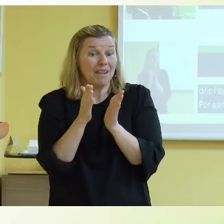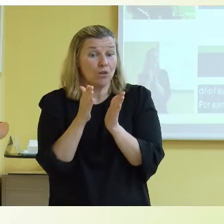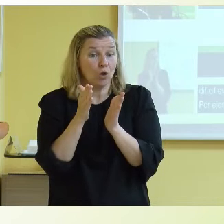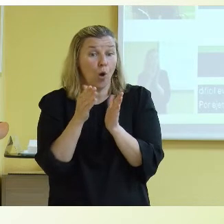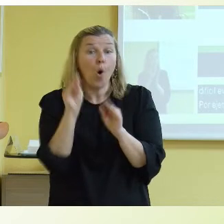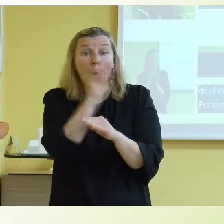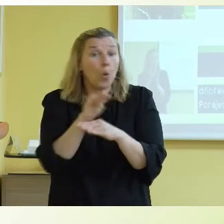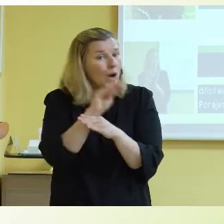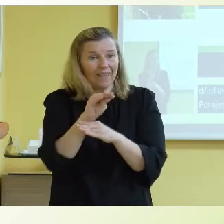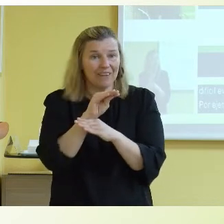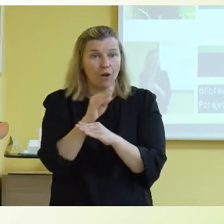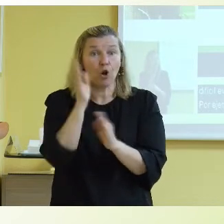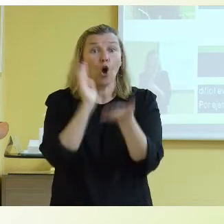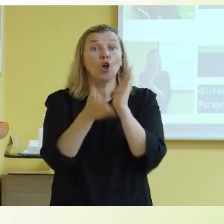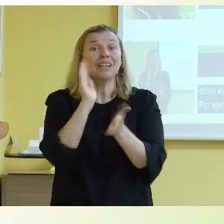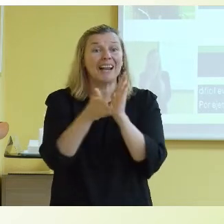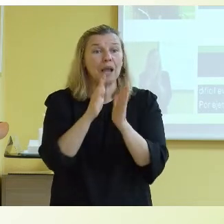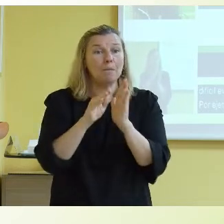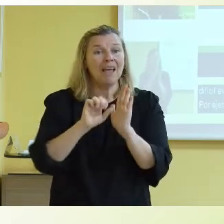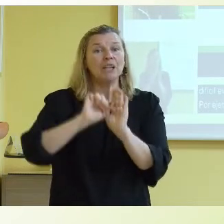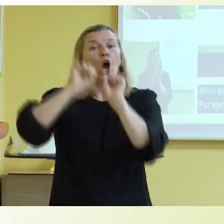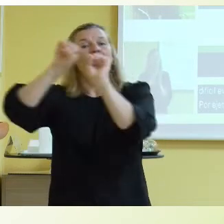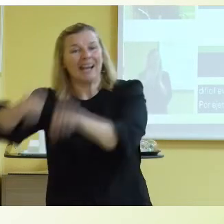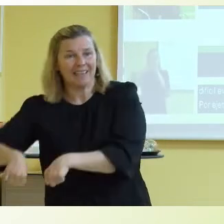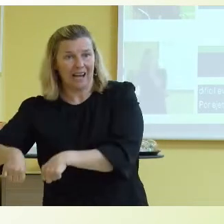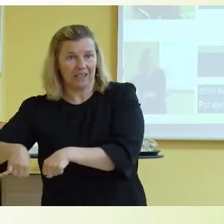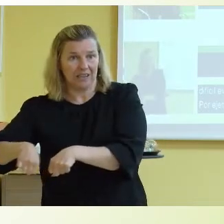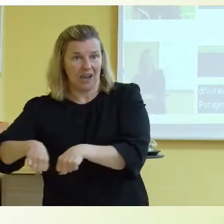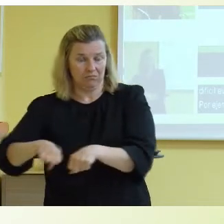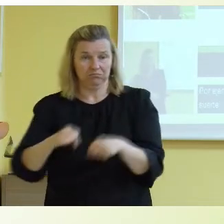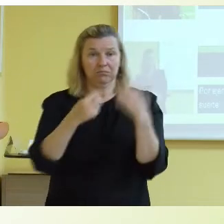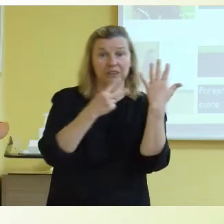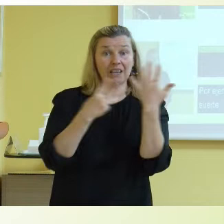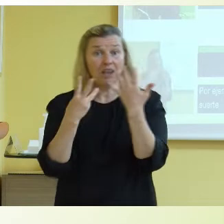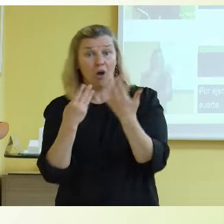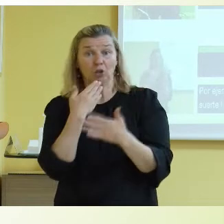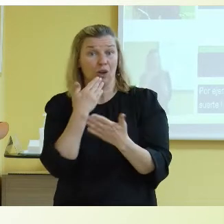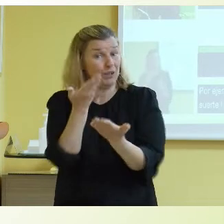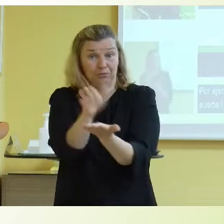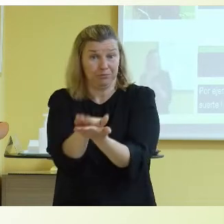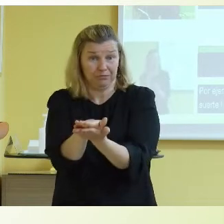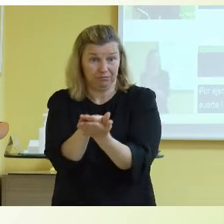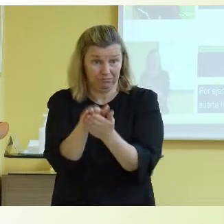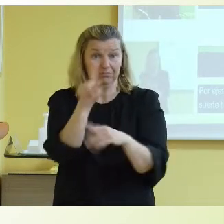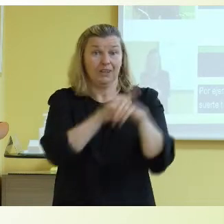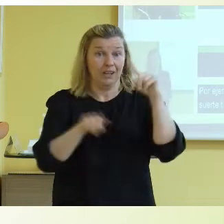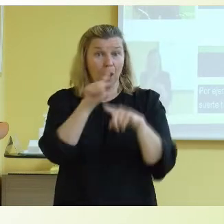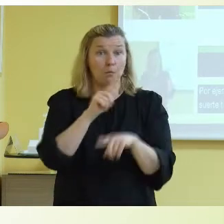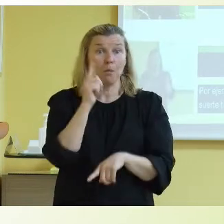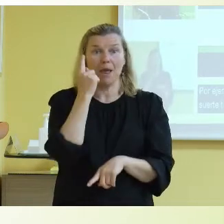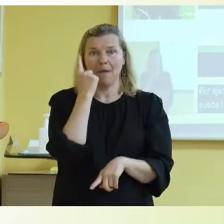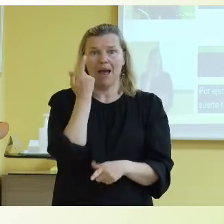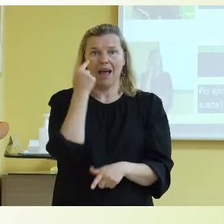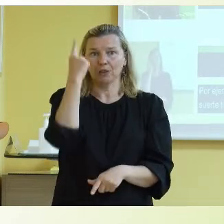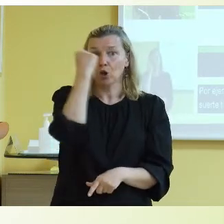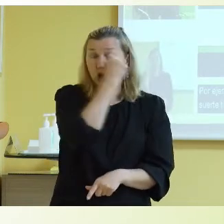todo el pronóstico, que antes se morían con 7 8 años. Y bueno, tiene problemas oculares, claro, si veis un niño ciego, pero si veis un niño que se echa gotas, pues no tiene ninguna